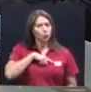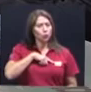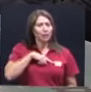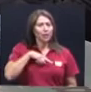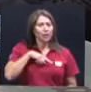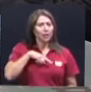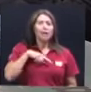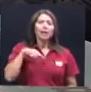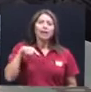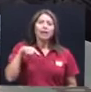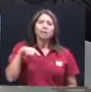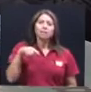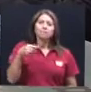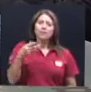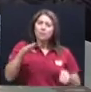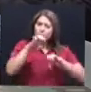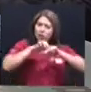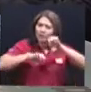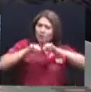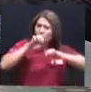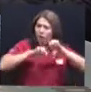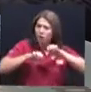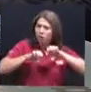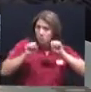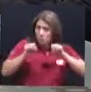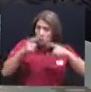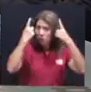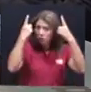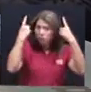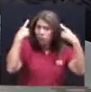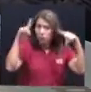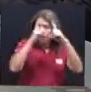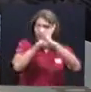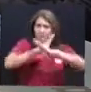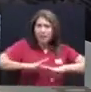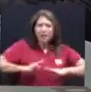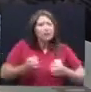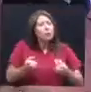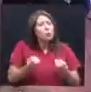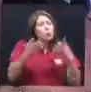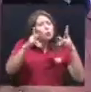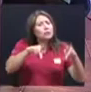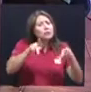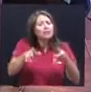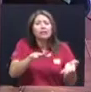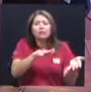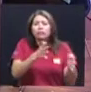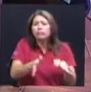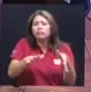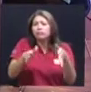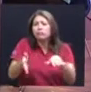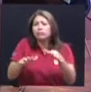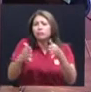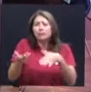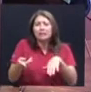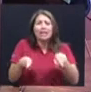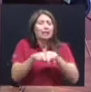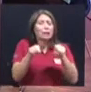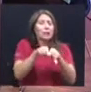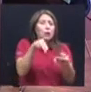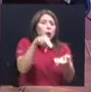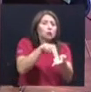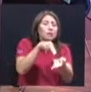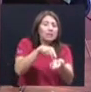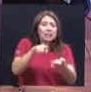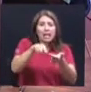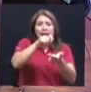ha muerto tanta gente se ha arrasado tanto se han destruido hospitales escuelas